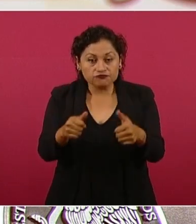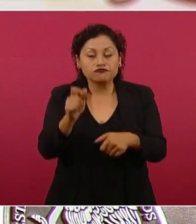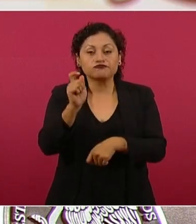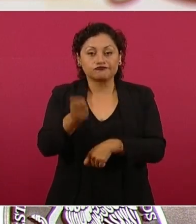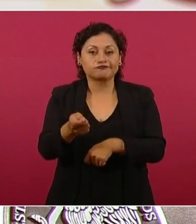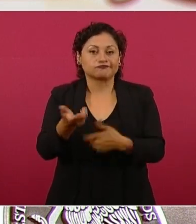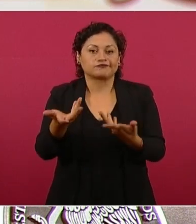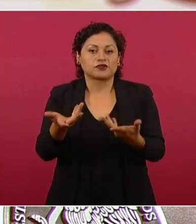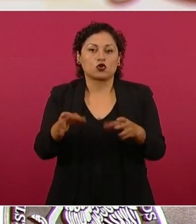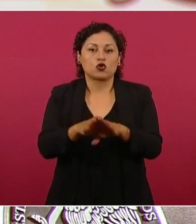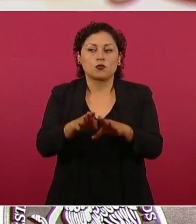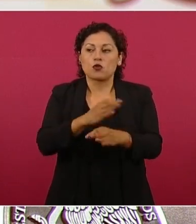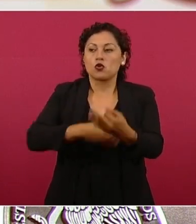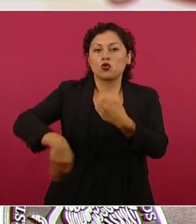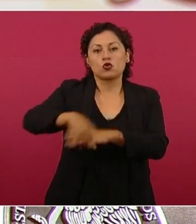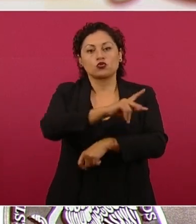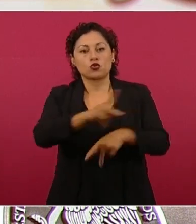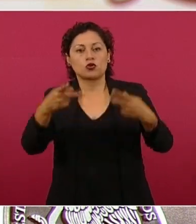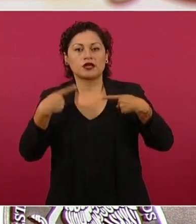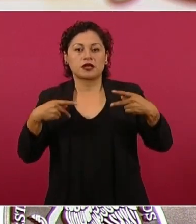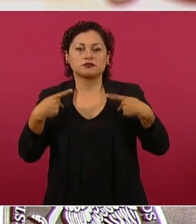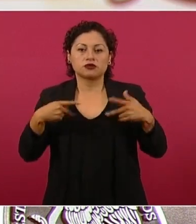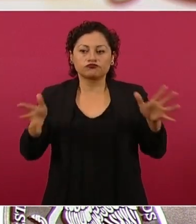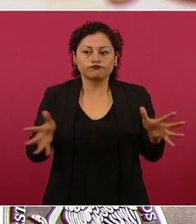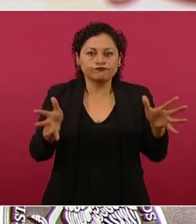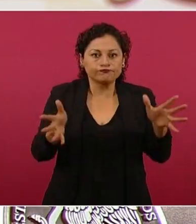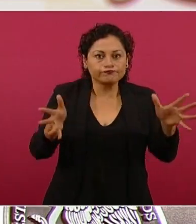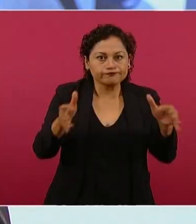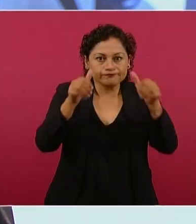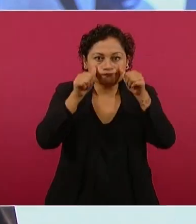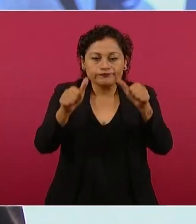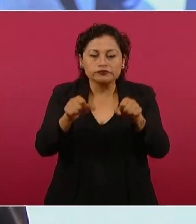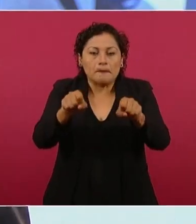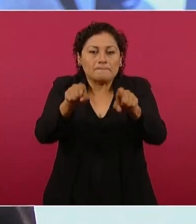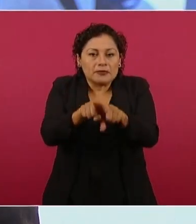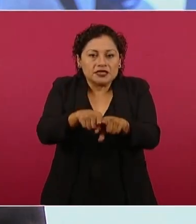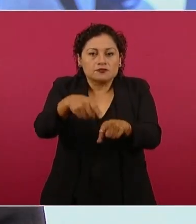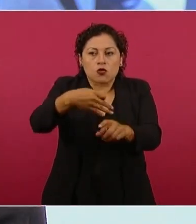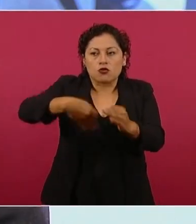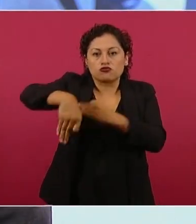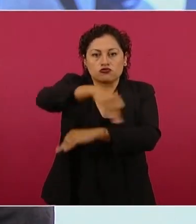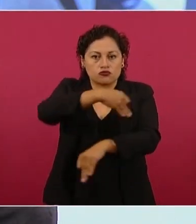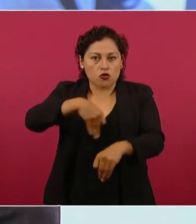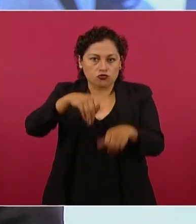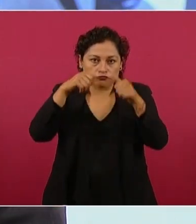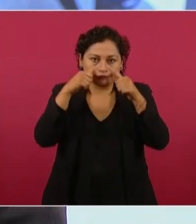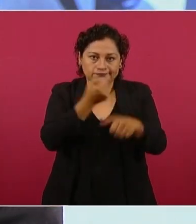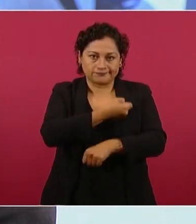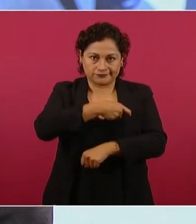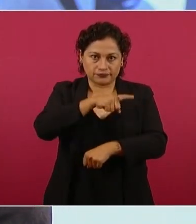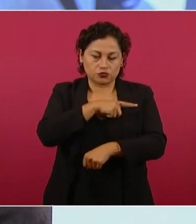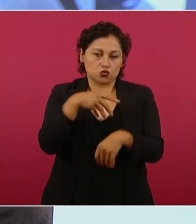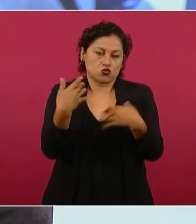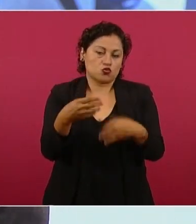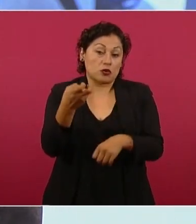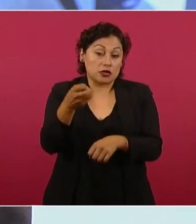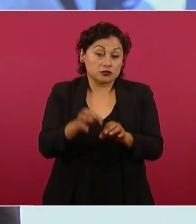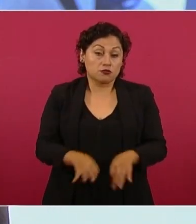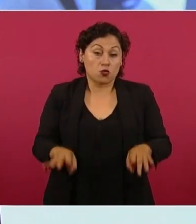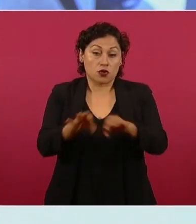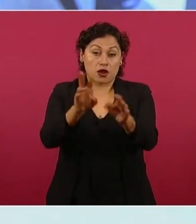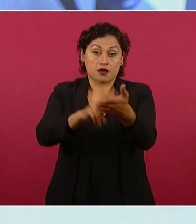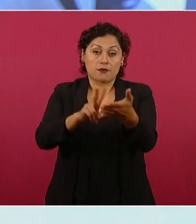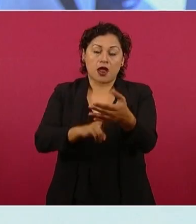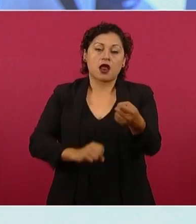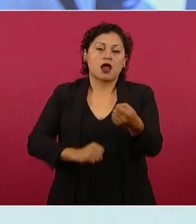a la comunidad en acciones para mejorar la propia atención médica. Es uno de los pilares fundamentales, y ya se han hecho allá